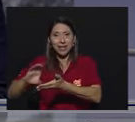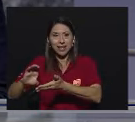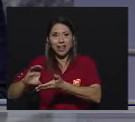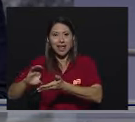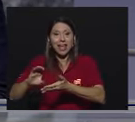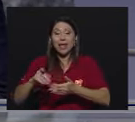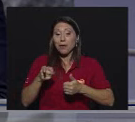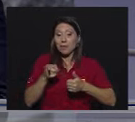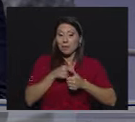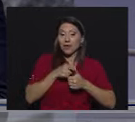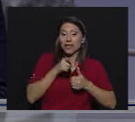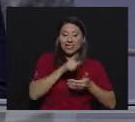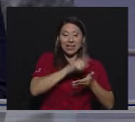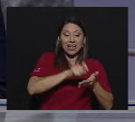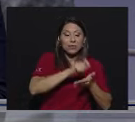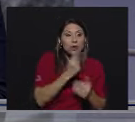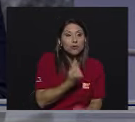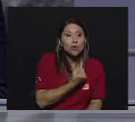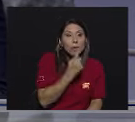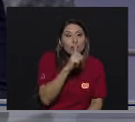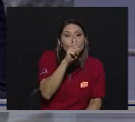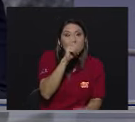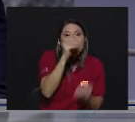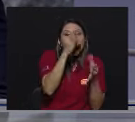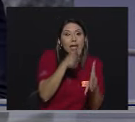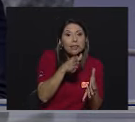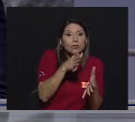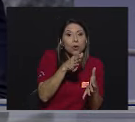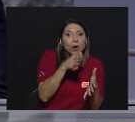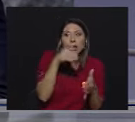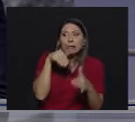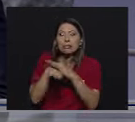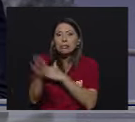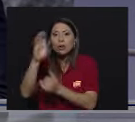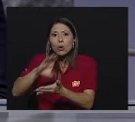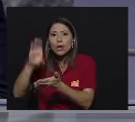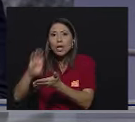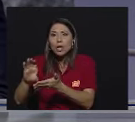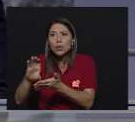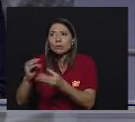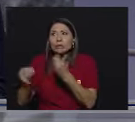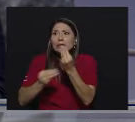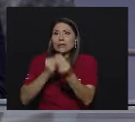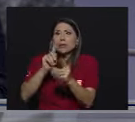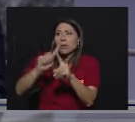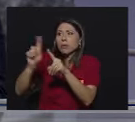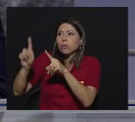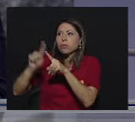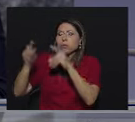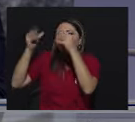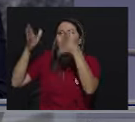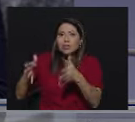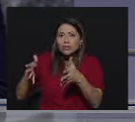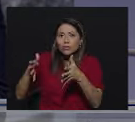el cambio de un maestro a varios maestros, el del ser el pequeño, de ser el más grande en la escuela